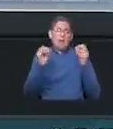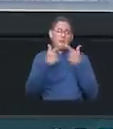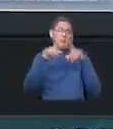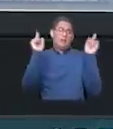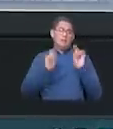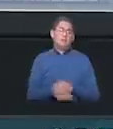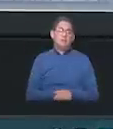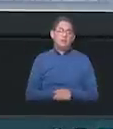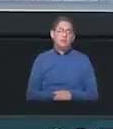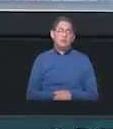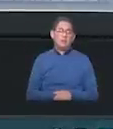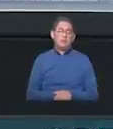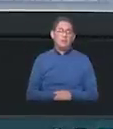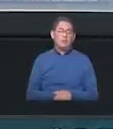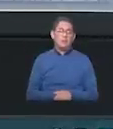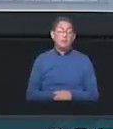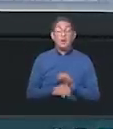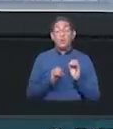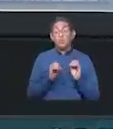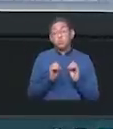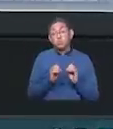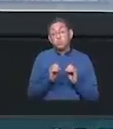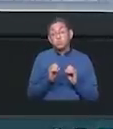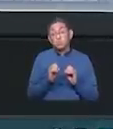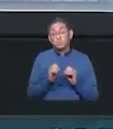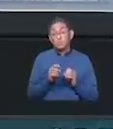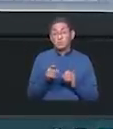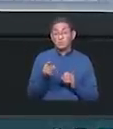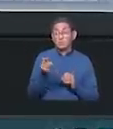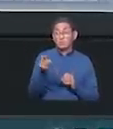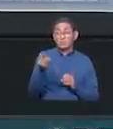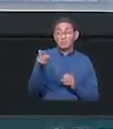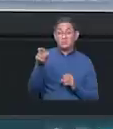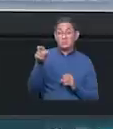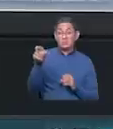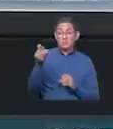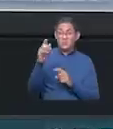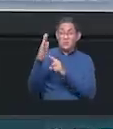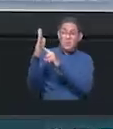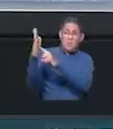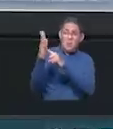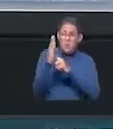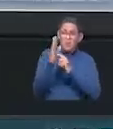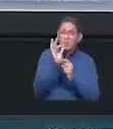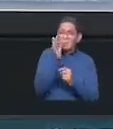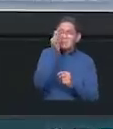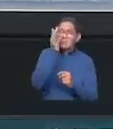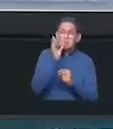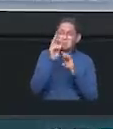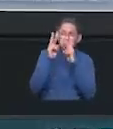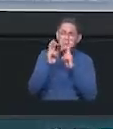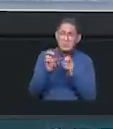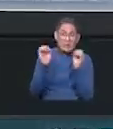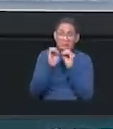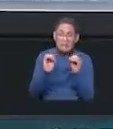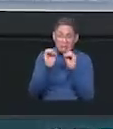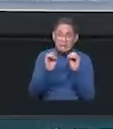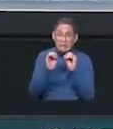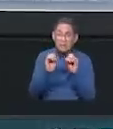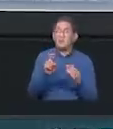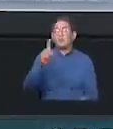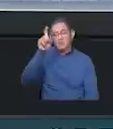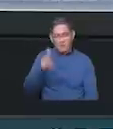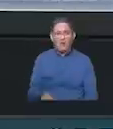de no contar con la prueba cómic 19 de un máximo 72 horas esta será obligatoria a